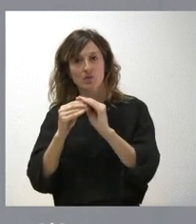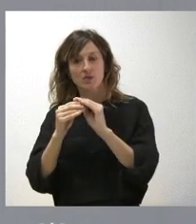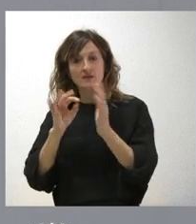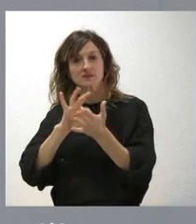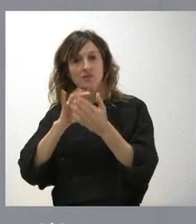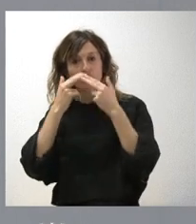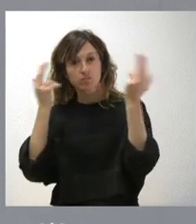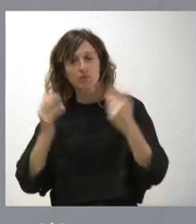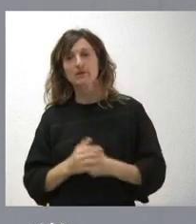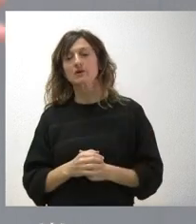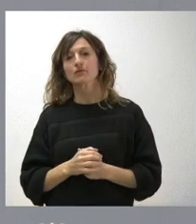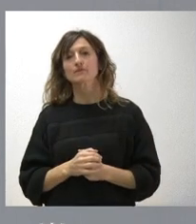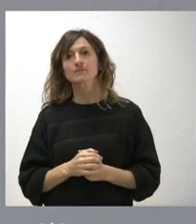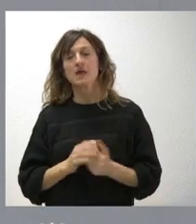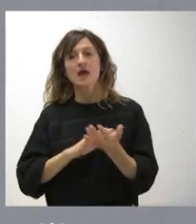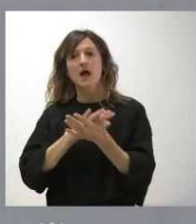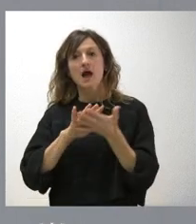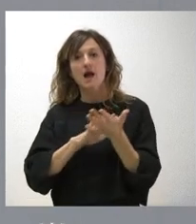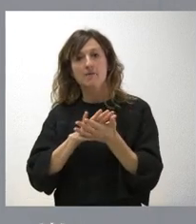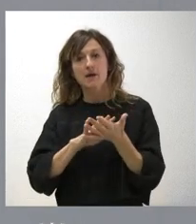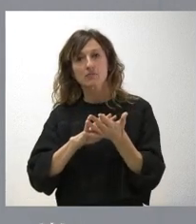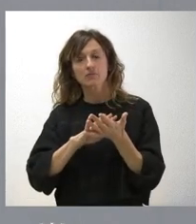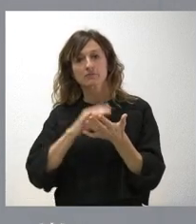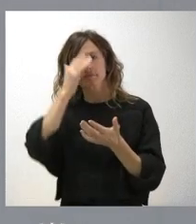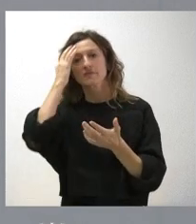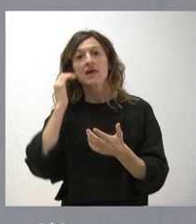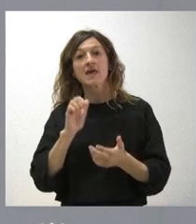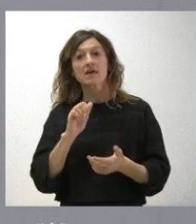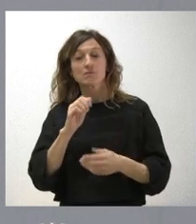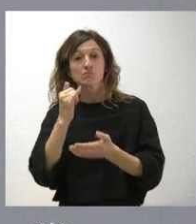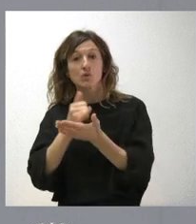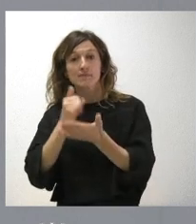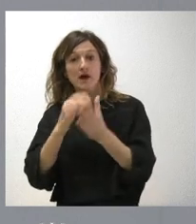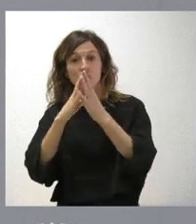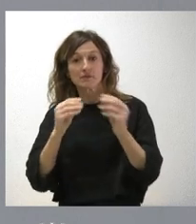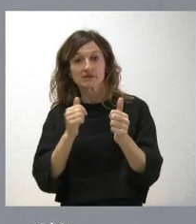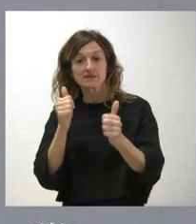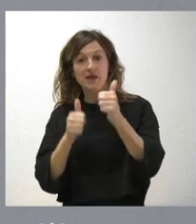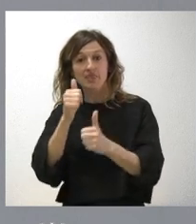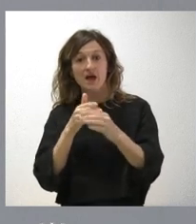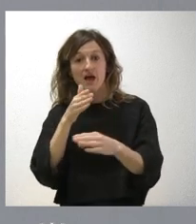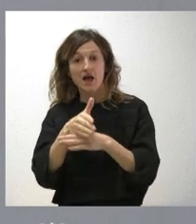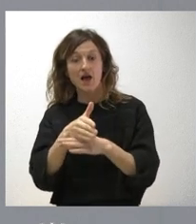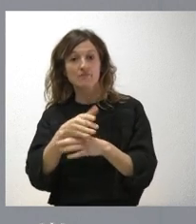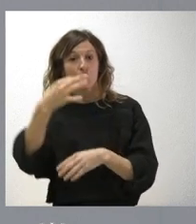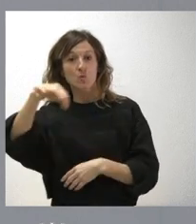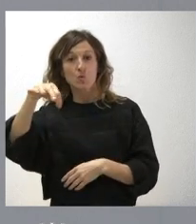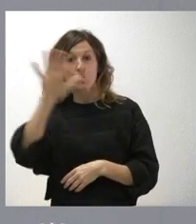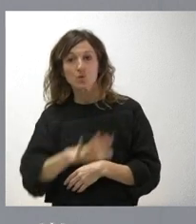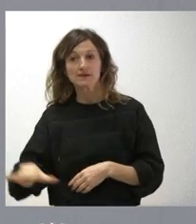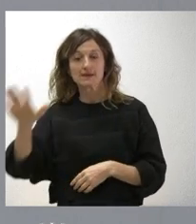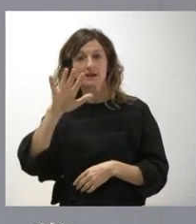públicos estamos hablando por ejemplo de la Bau única que hemos pedido en más de una ocasión y así son muchos los